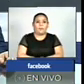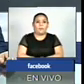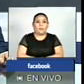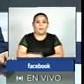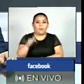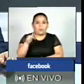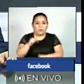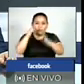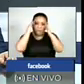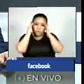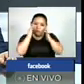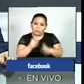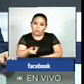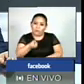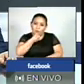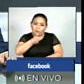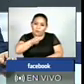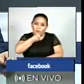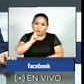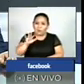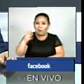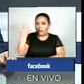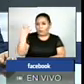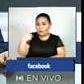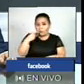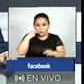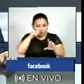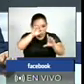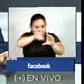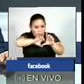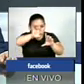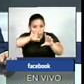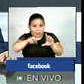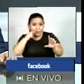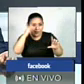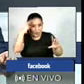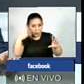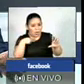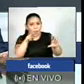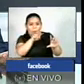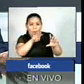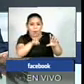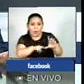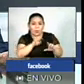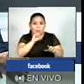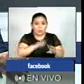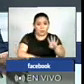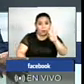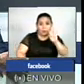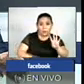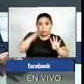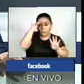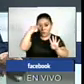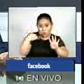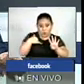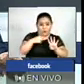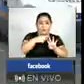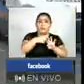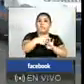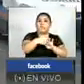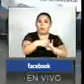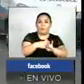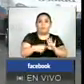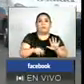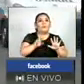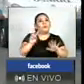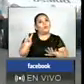Vamos a centrarnos en un dato que venía pues contenido en esa estadística que les daba pues, Roxana. 4 mujeres y 2 hombres fueron dados de alta este miércoles después